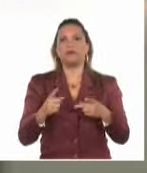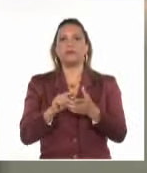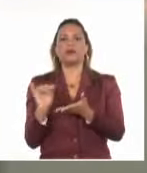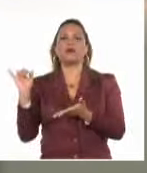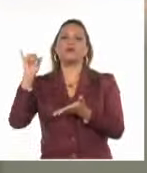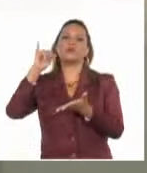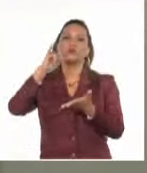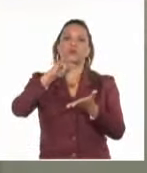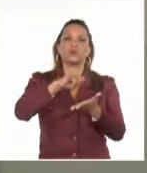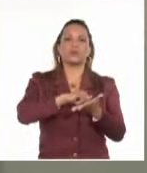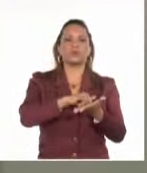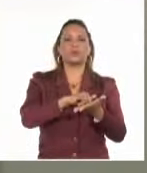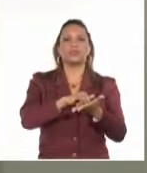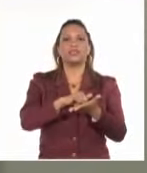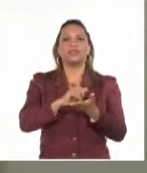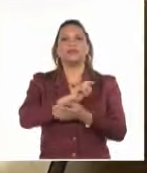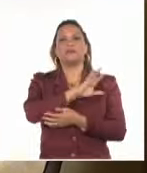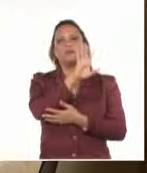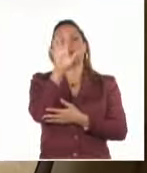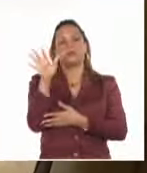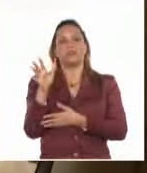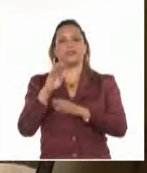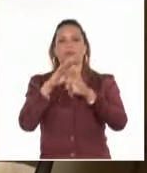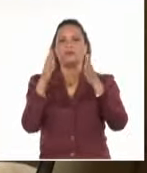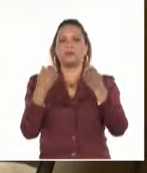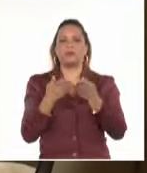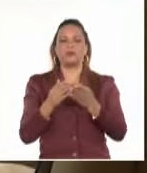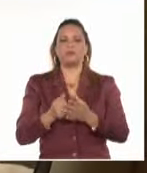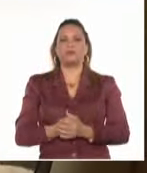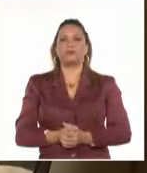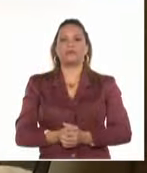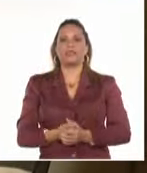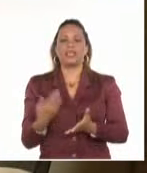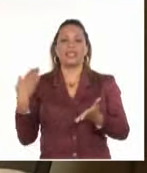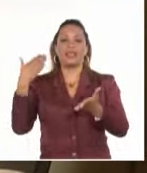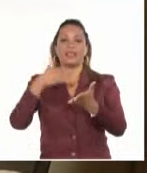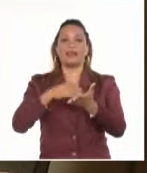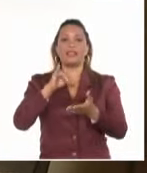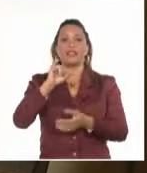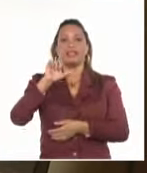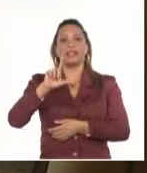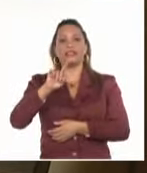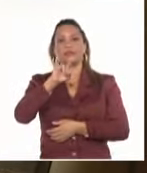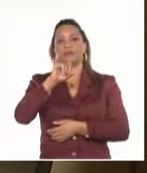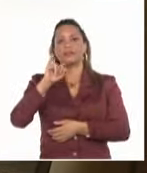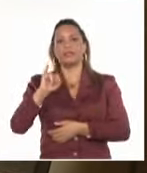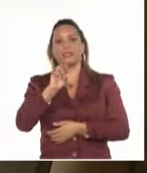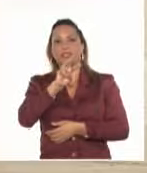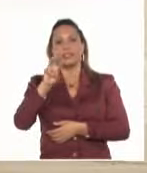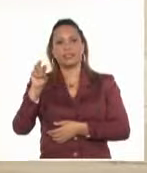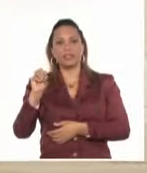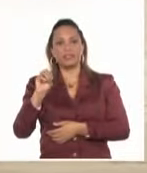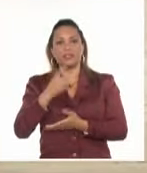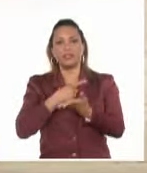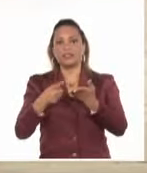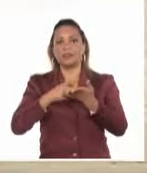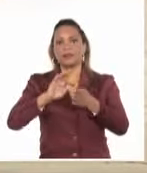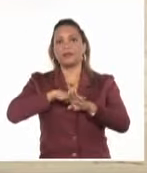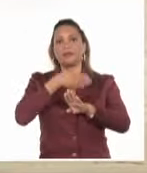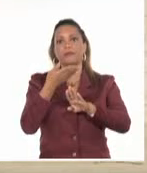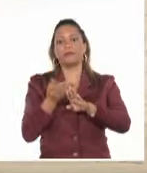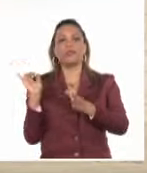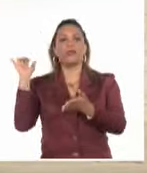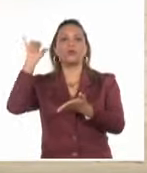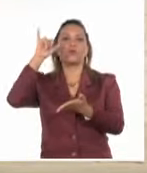surcar los cielos del mundo. La llegada del IL-96-300, semanas después del regreso